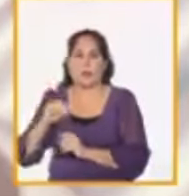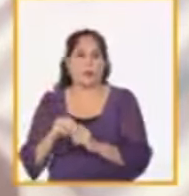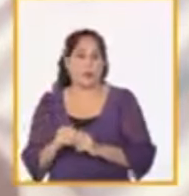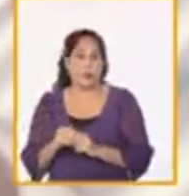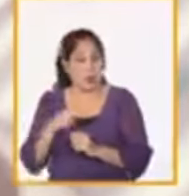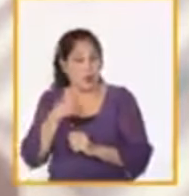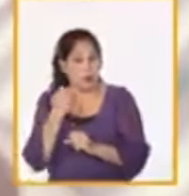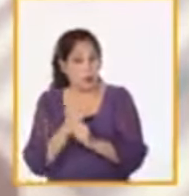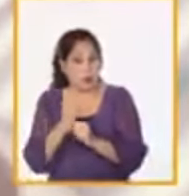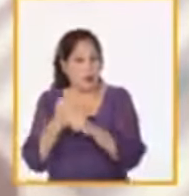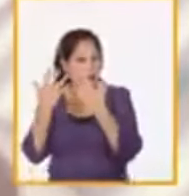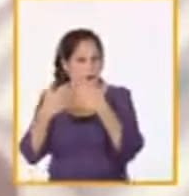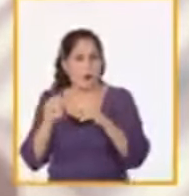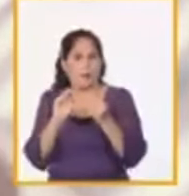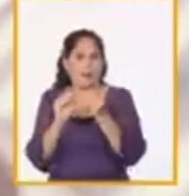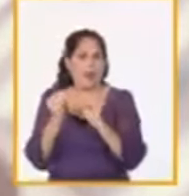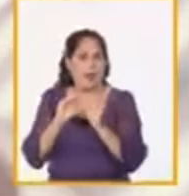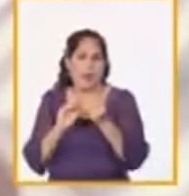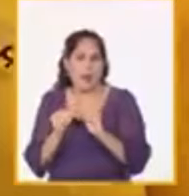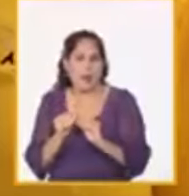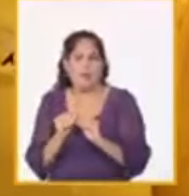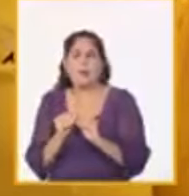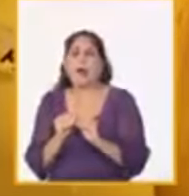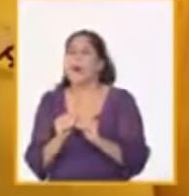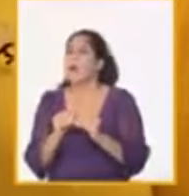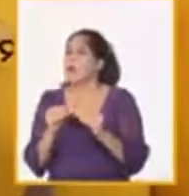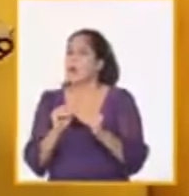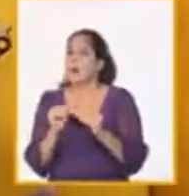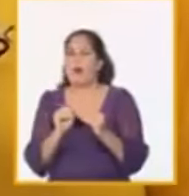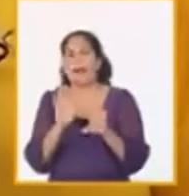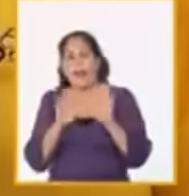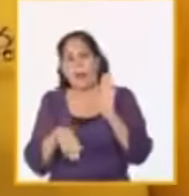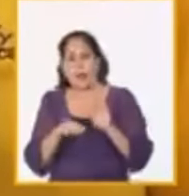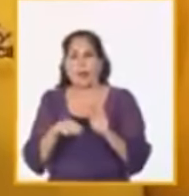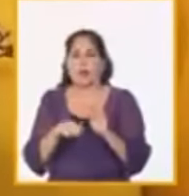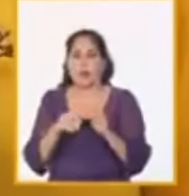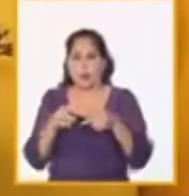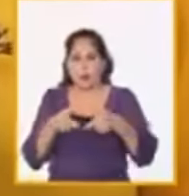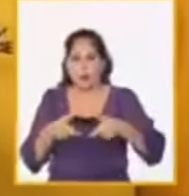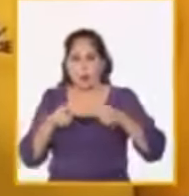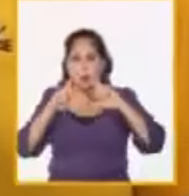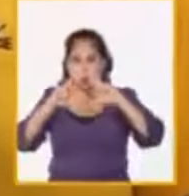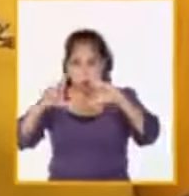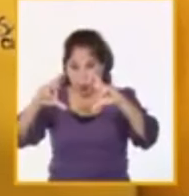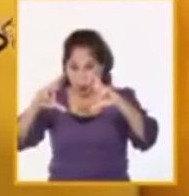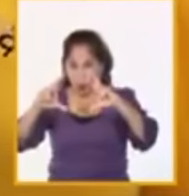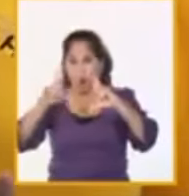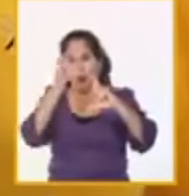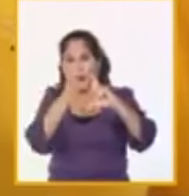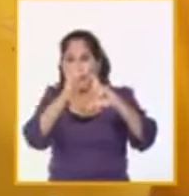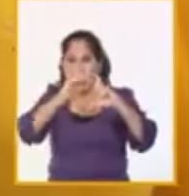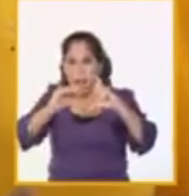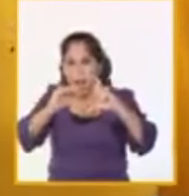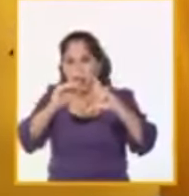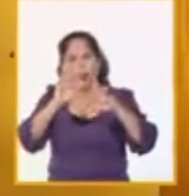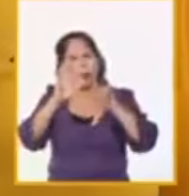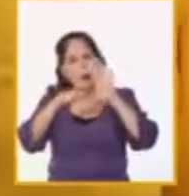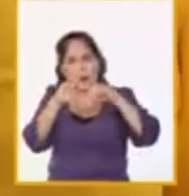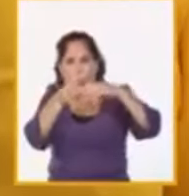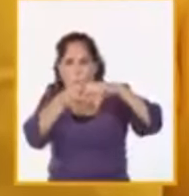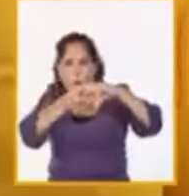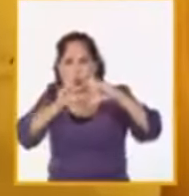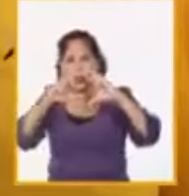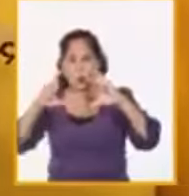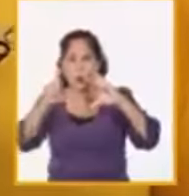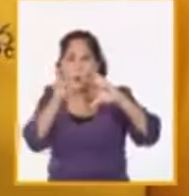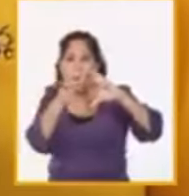la fabricación de piezas manipuladas o seccionadas con el propio tubo, que es una de las actividades más